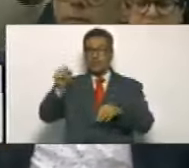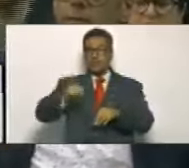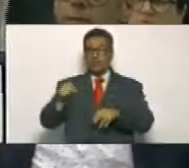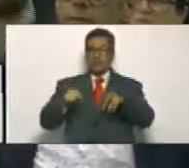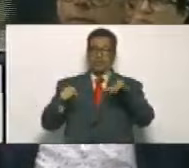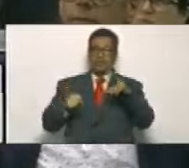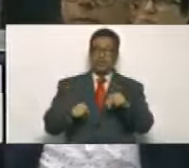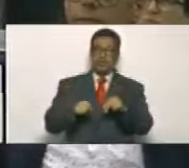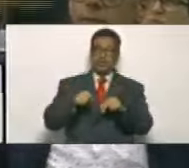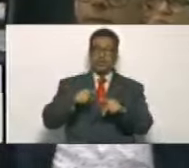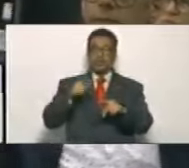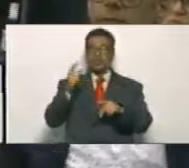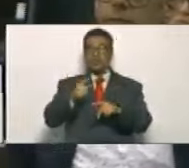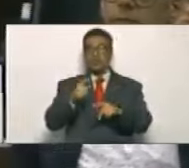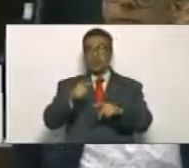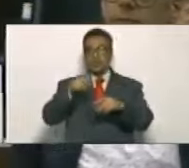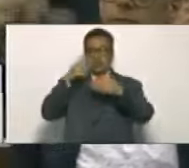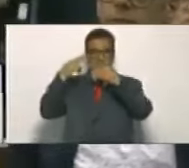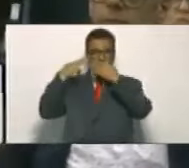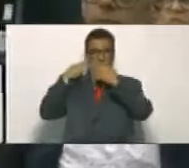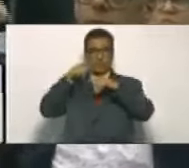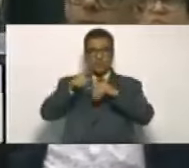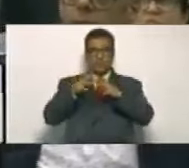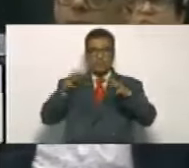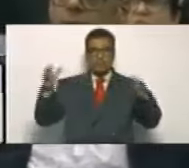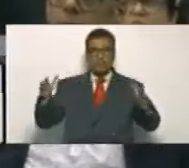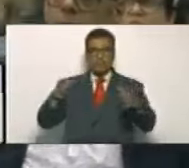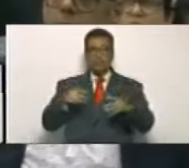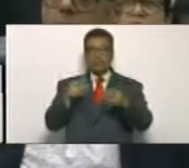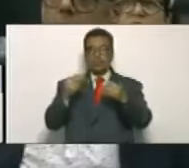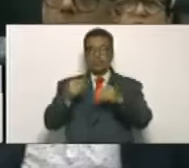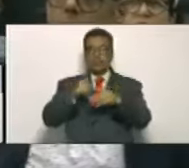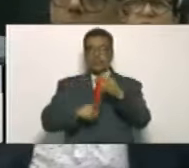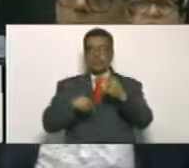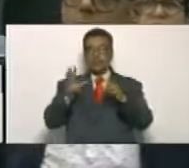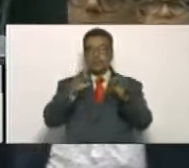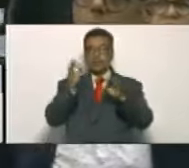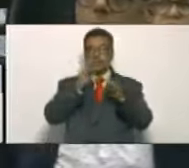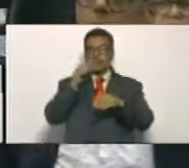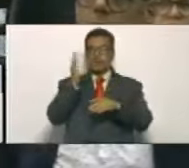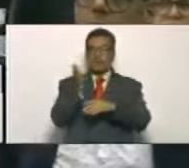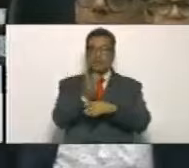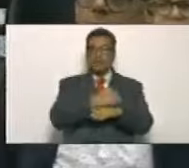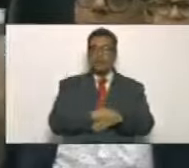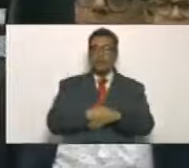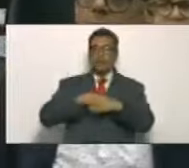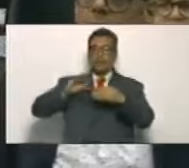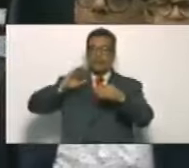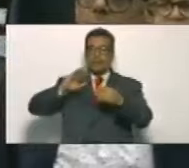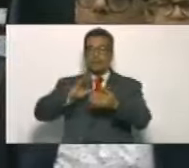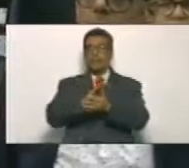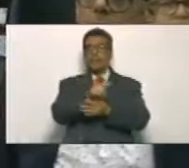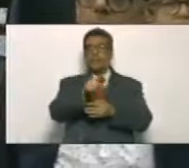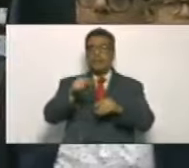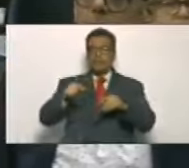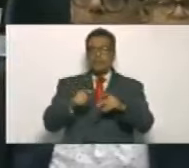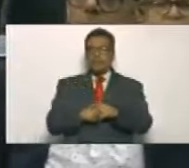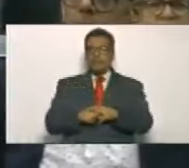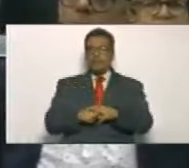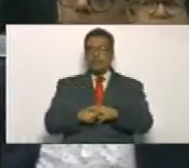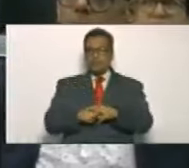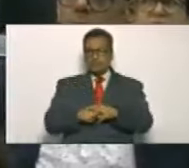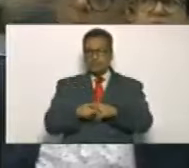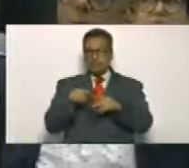no, acusado de terrorista, hay una gran cantidad de injusticias, de abusos, de atropellos y de represiones